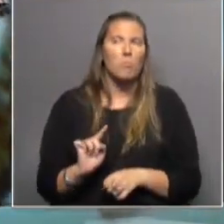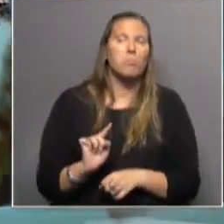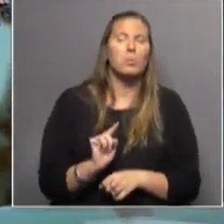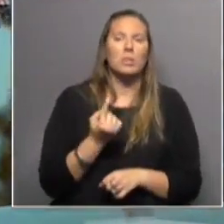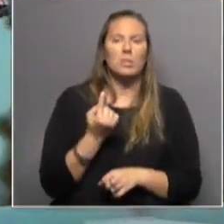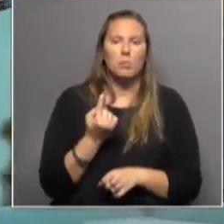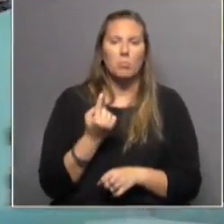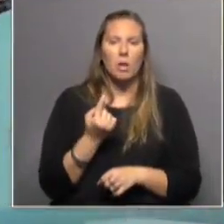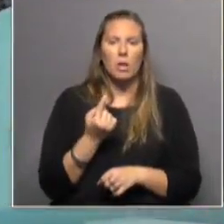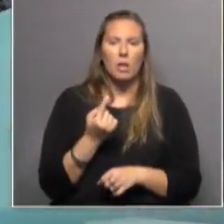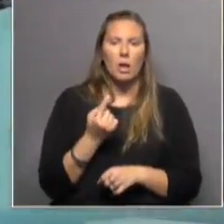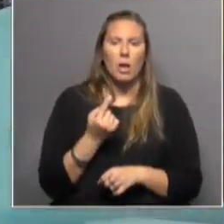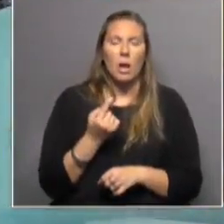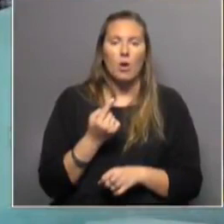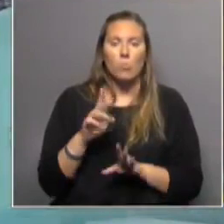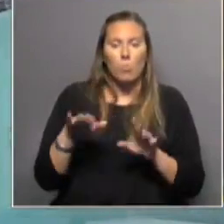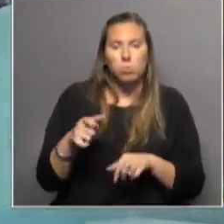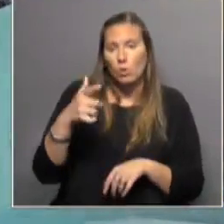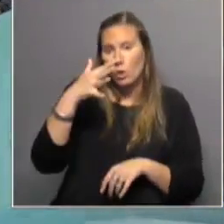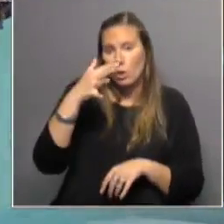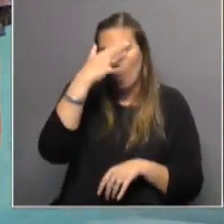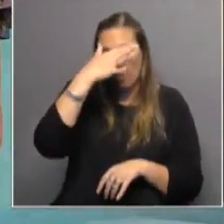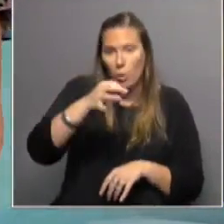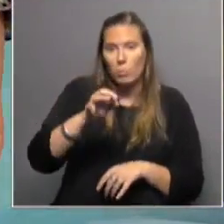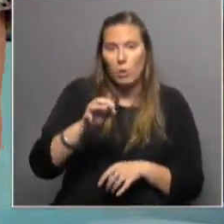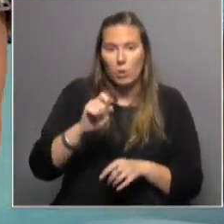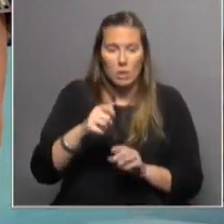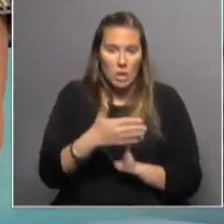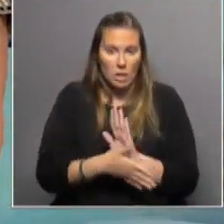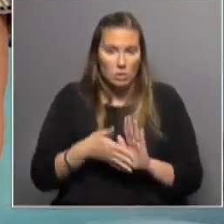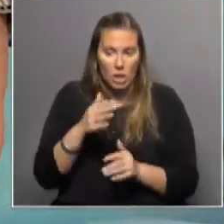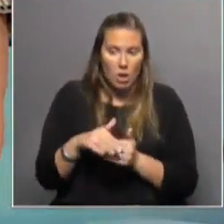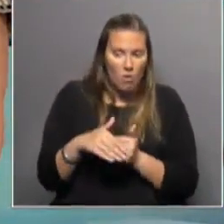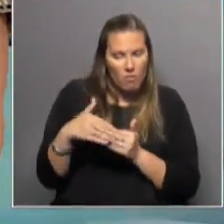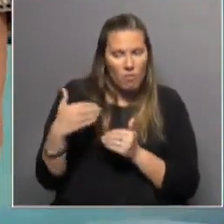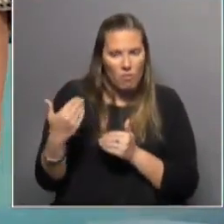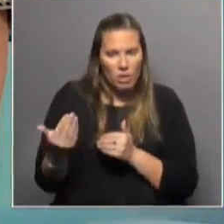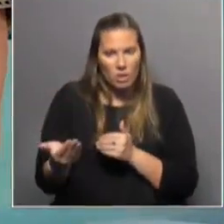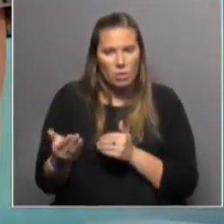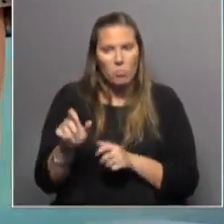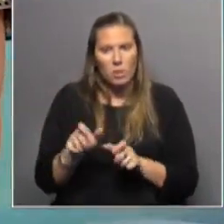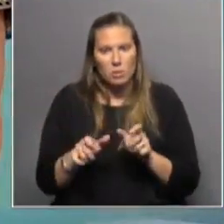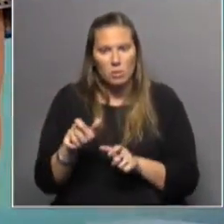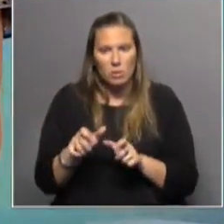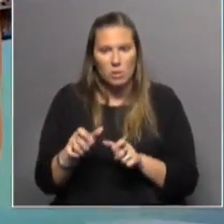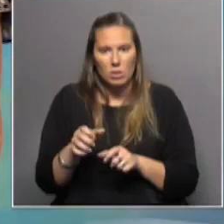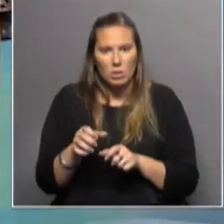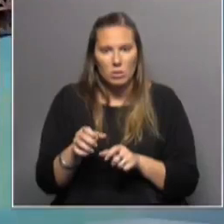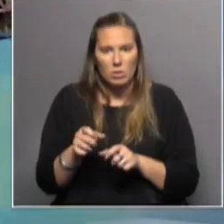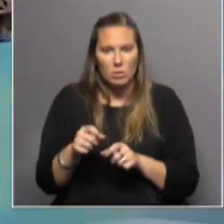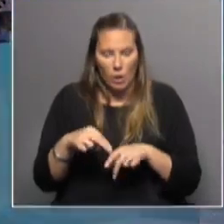de los pueblos y como soberanía nacional entonces los vecinos se convierten en excelentes